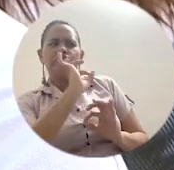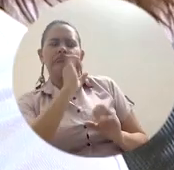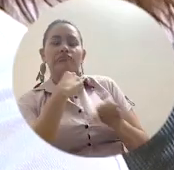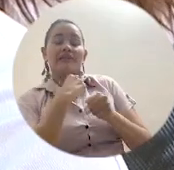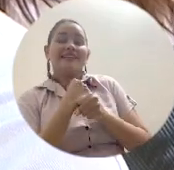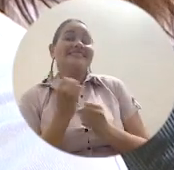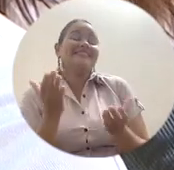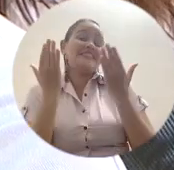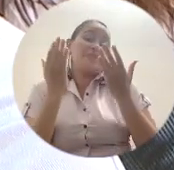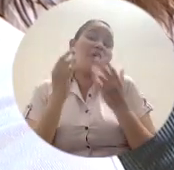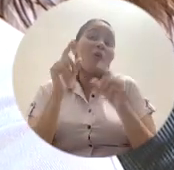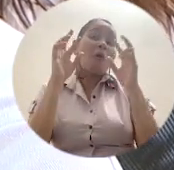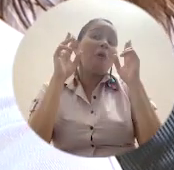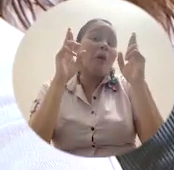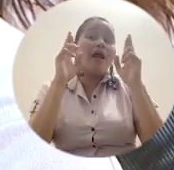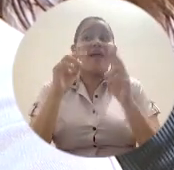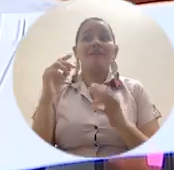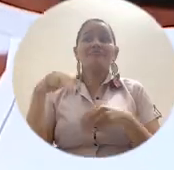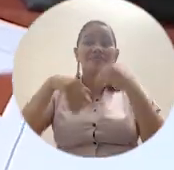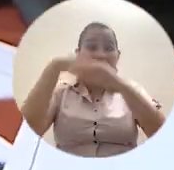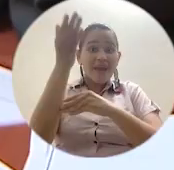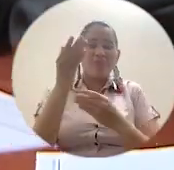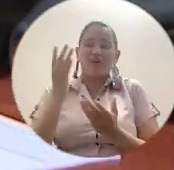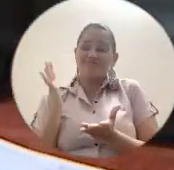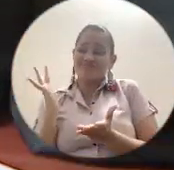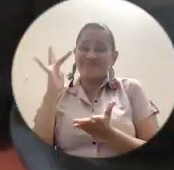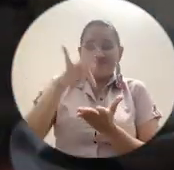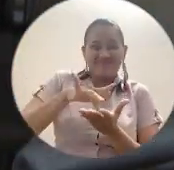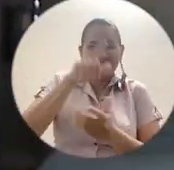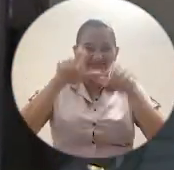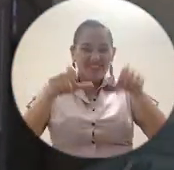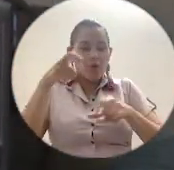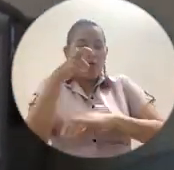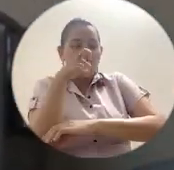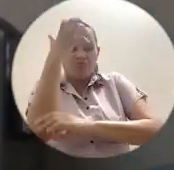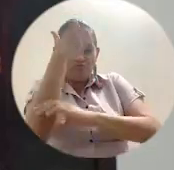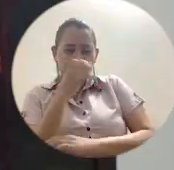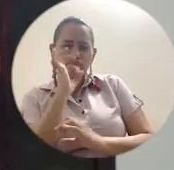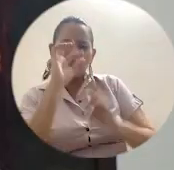independientes coadyuvarán para que en la visita de pares que se debe dar